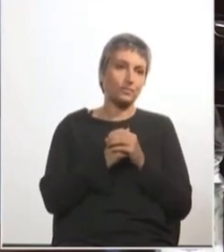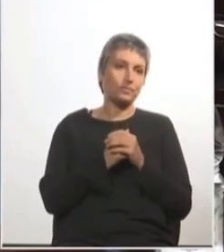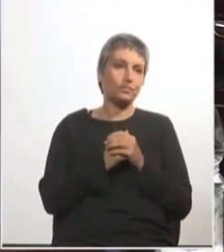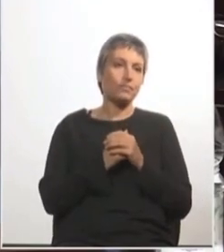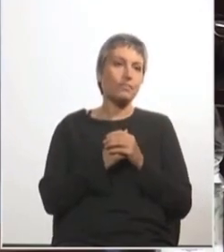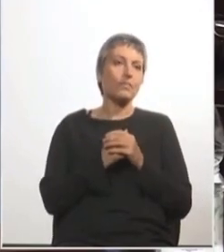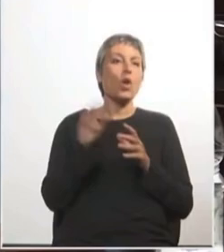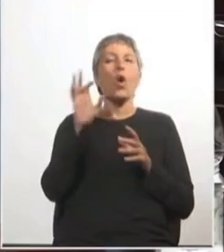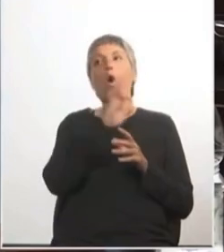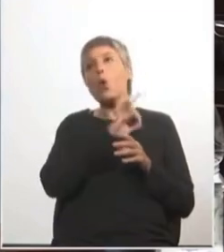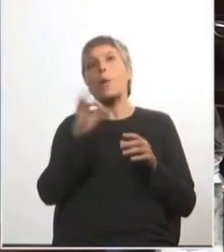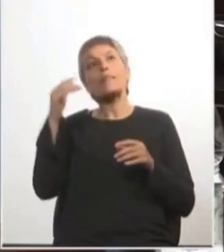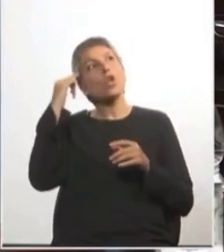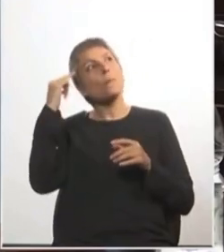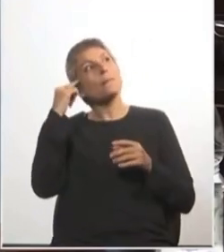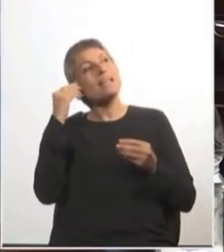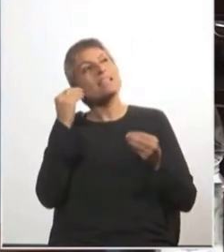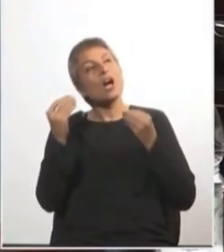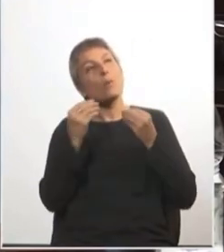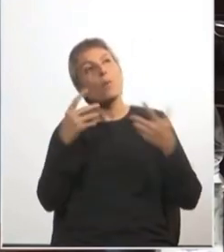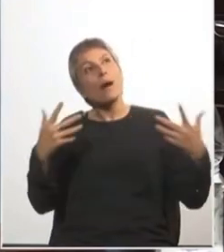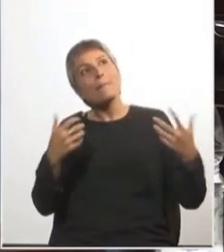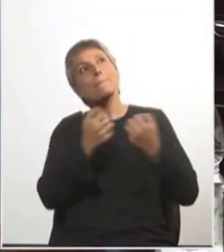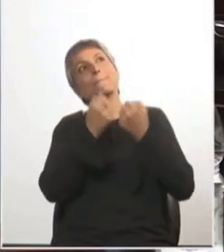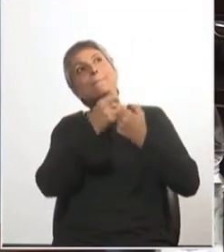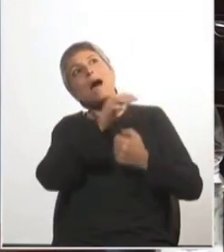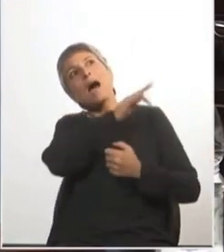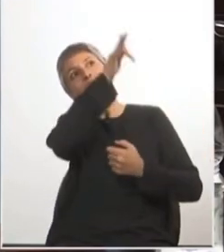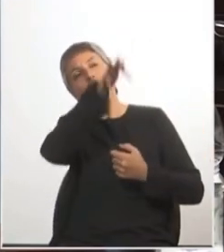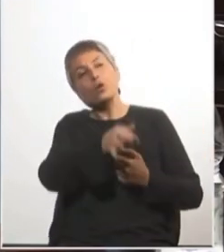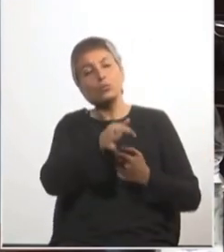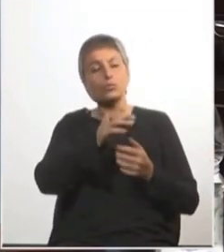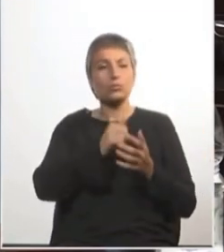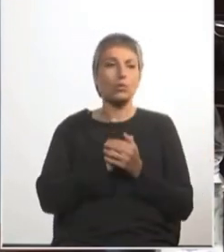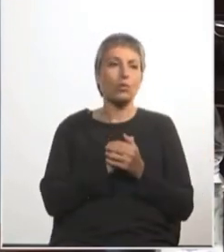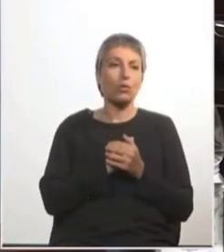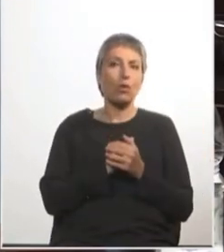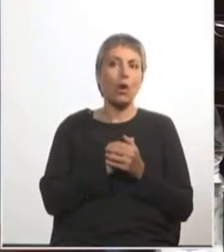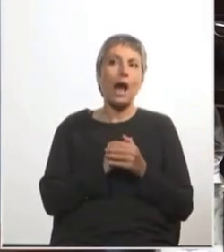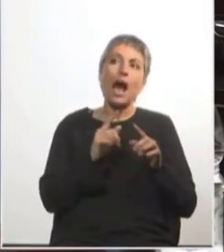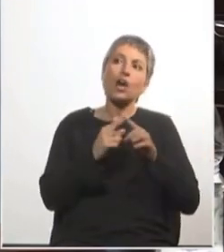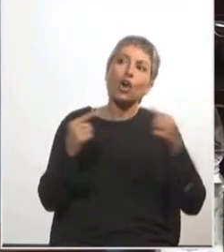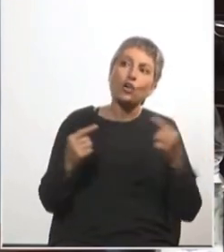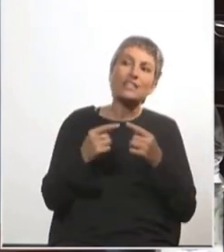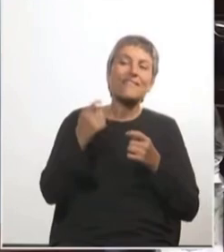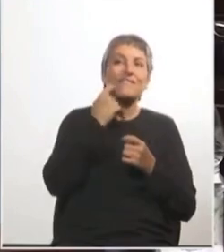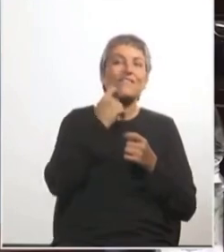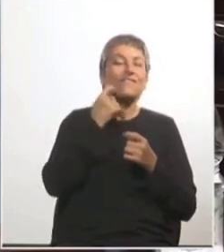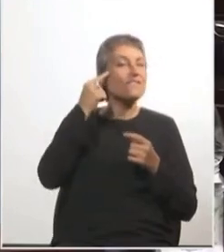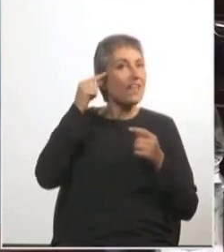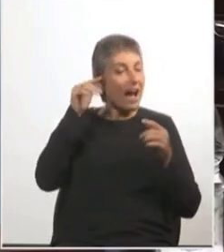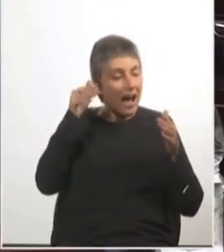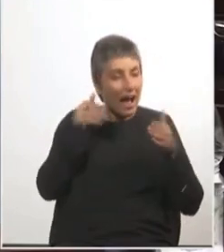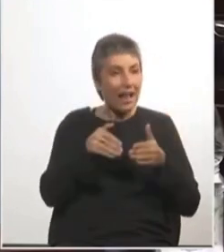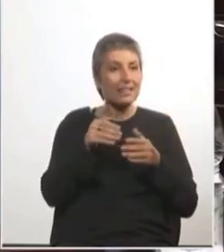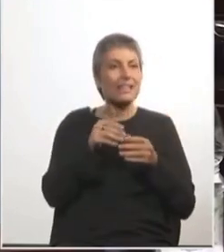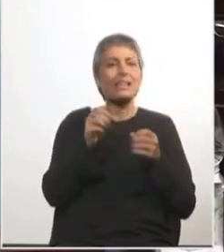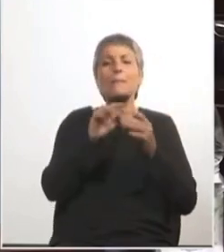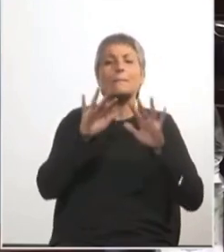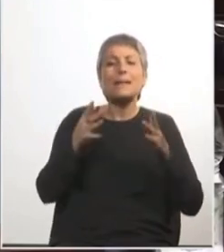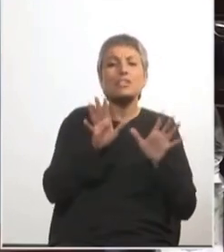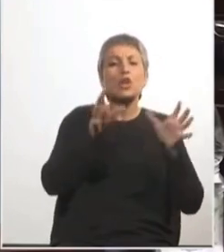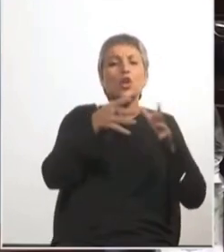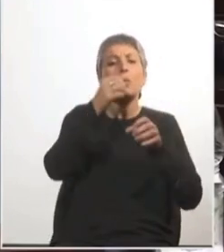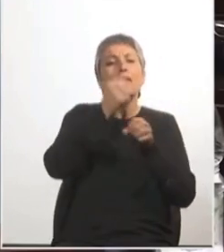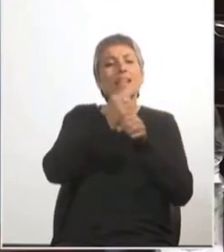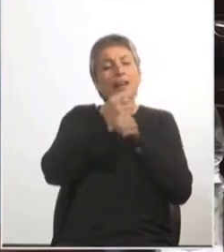cuando hacen estimaciones de cómo va a impactar esta reforma, hay algo que no se toma en cuenta. ¿Qué va a pasar con todos esos